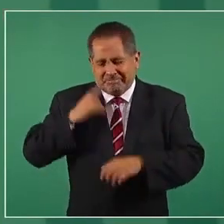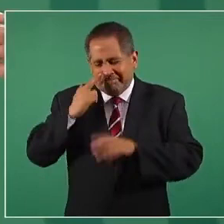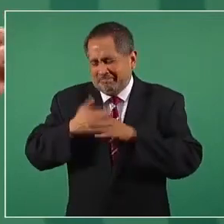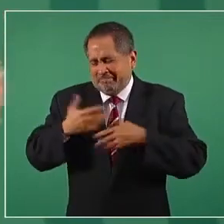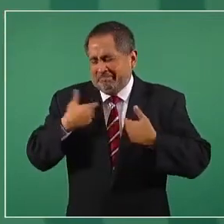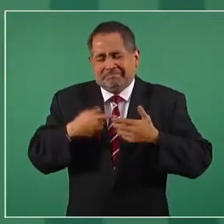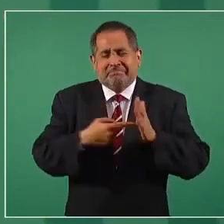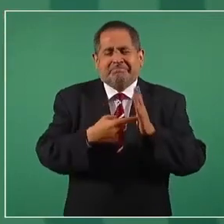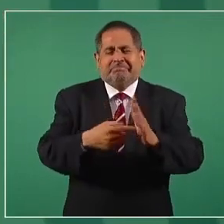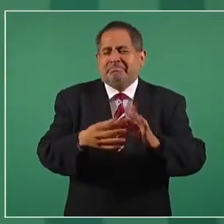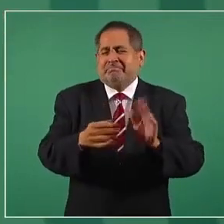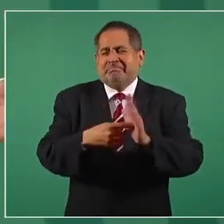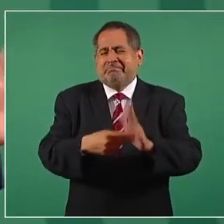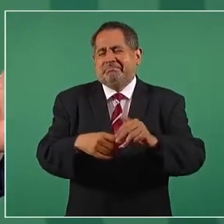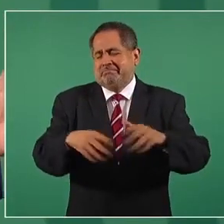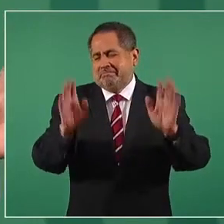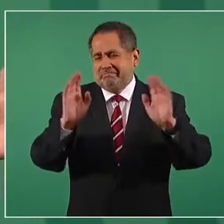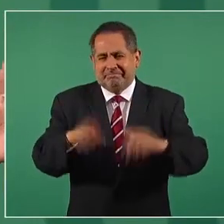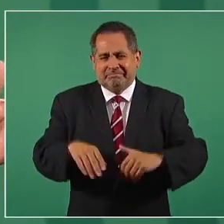mí.